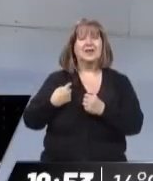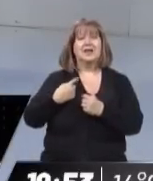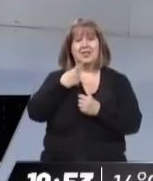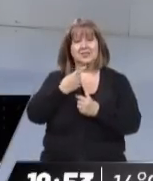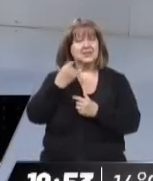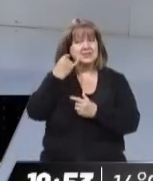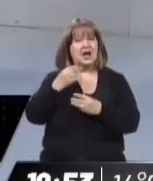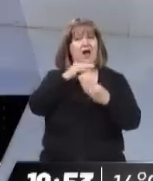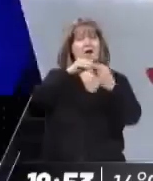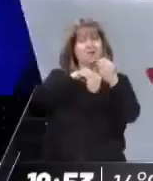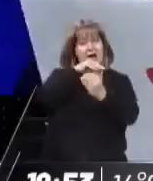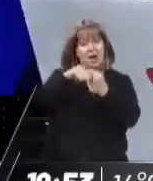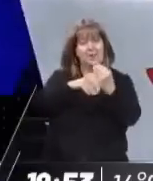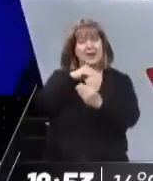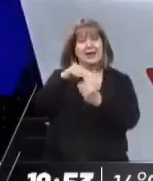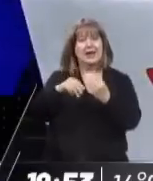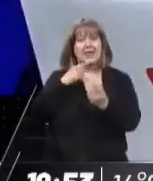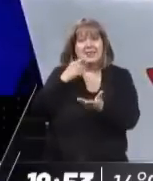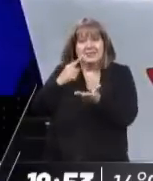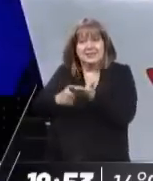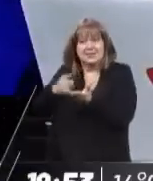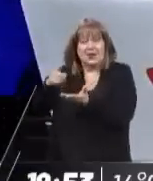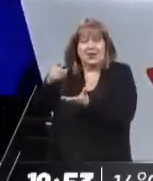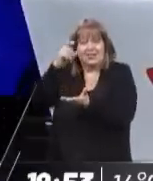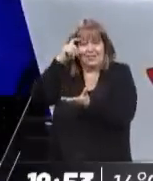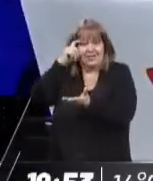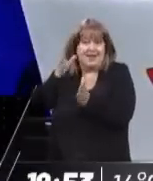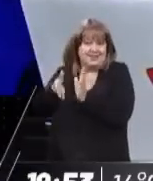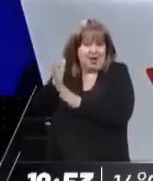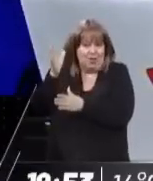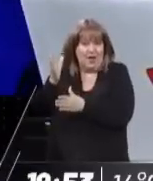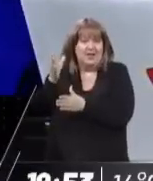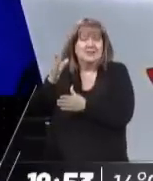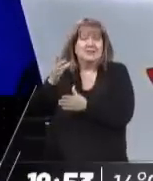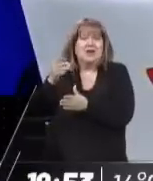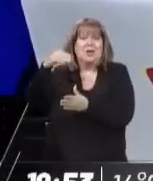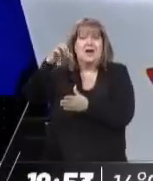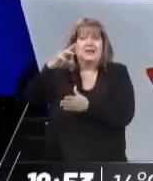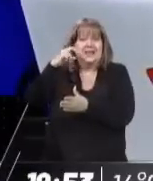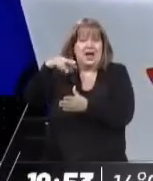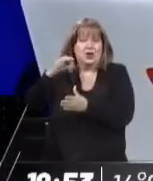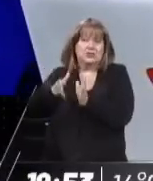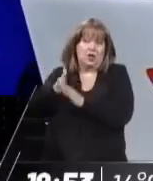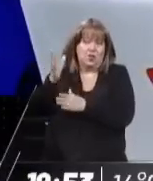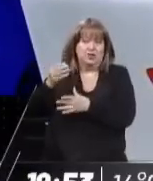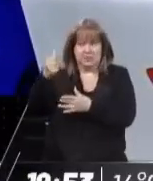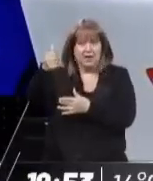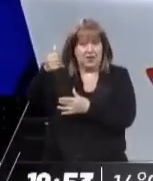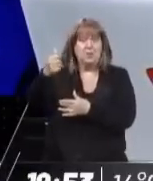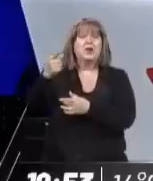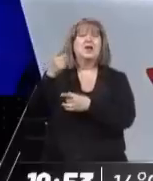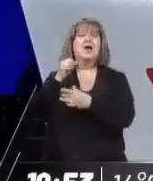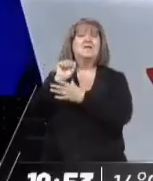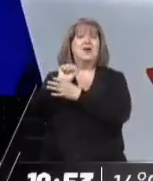más cercanos, de la decisión de él de tener que irse a otros lugares para poder formar su carrera